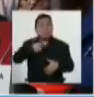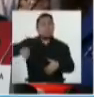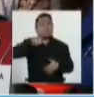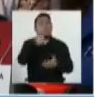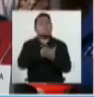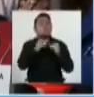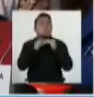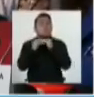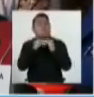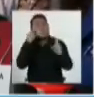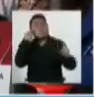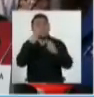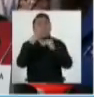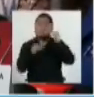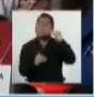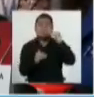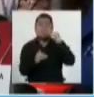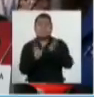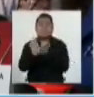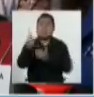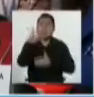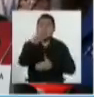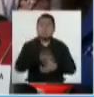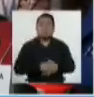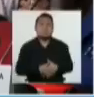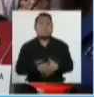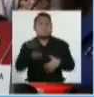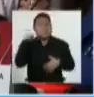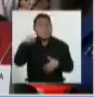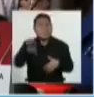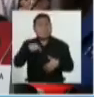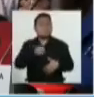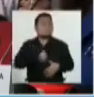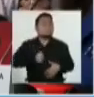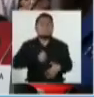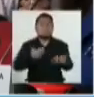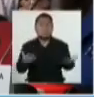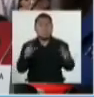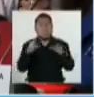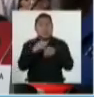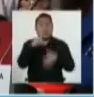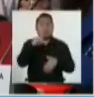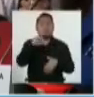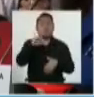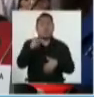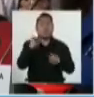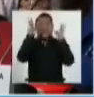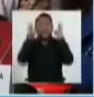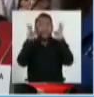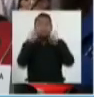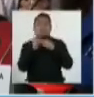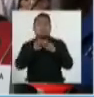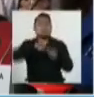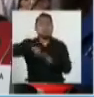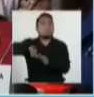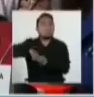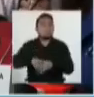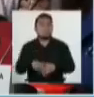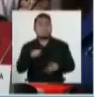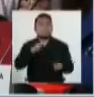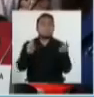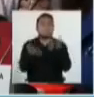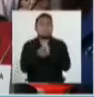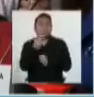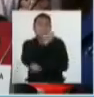la desigualdad y discriminación. Lamentablemente, en esta ocasión, la OEA trató el tema de ladito, convirtiéndose así